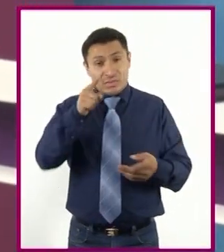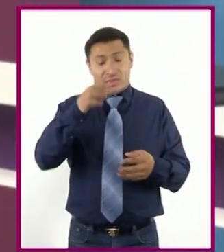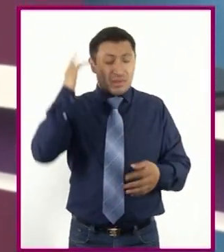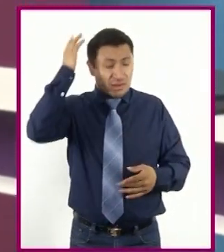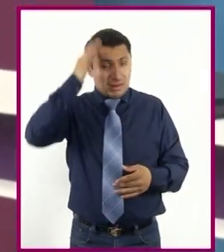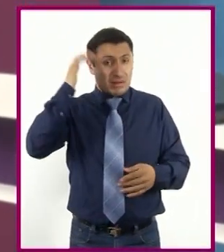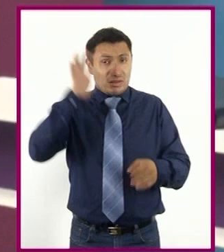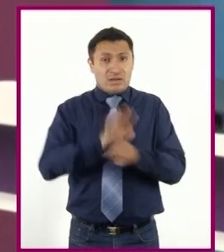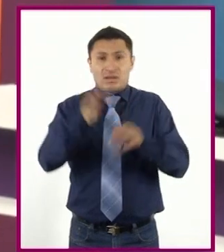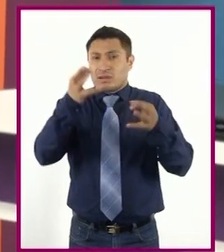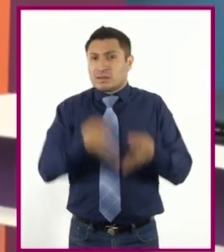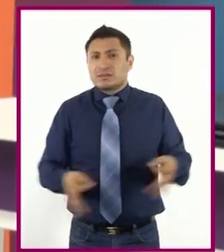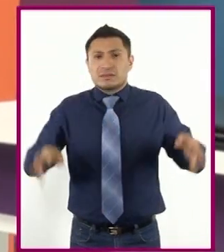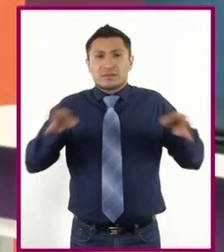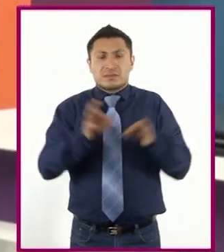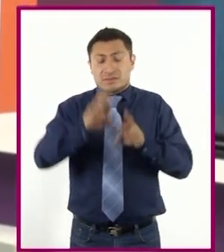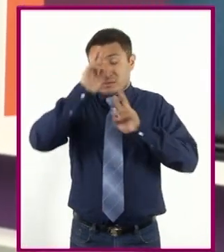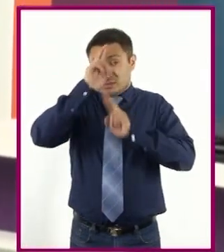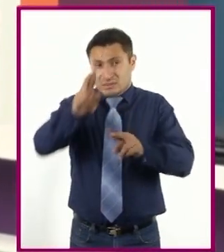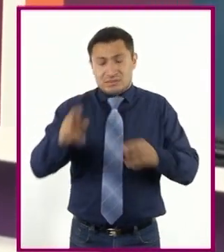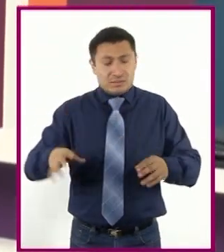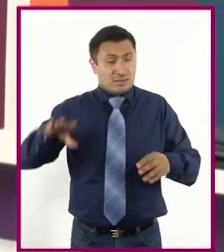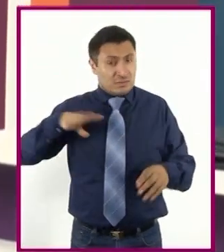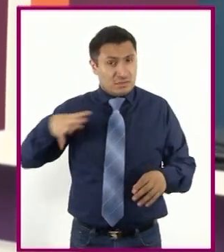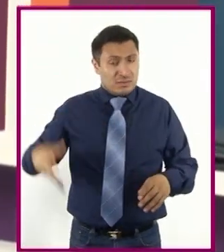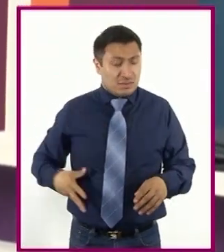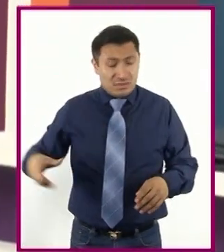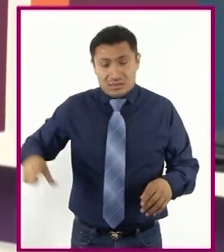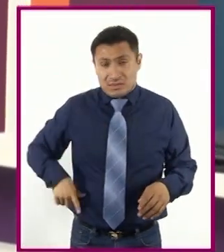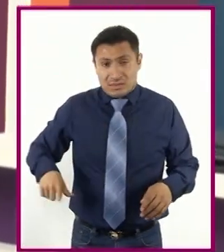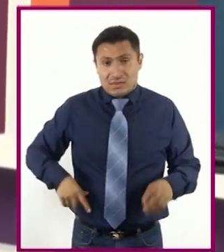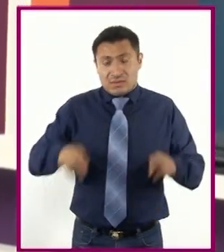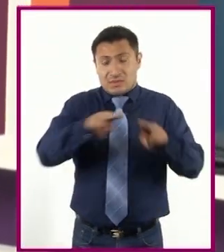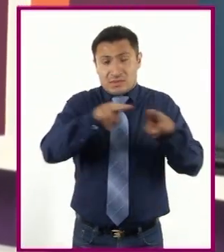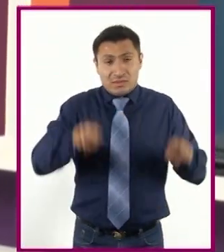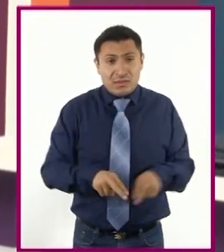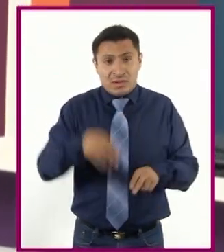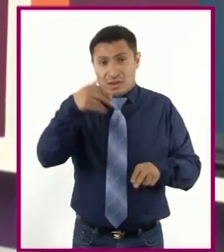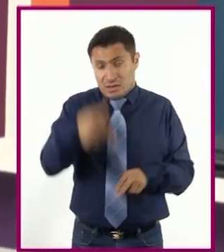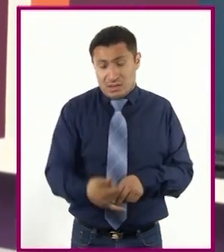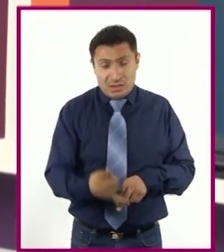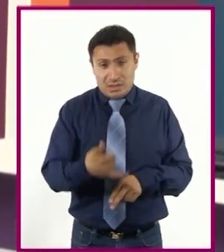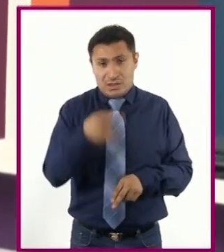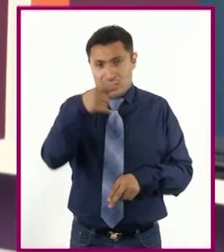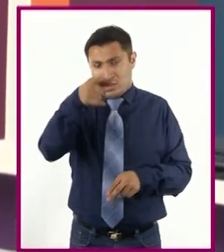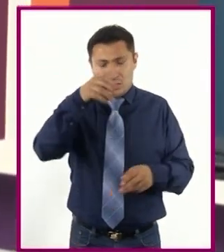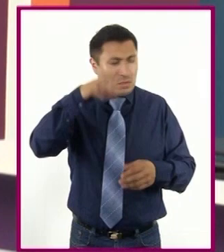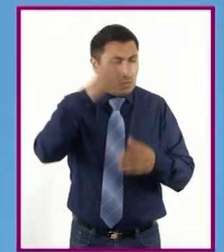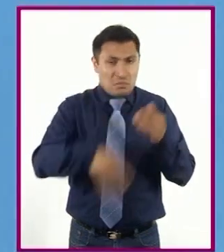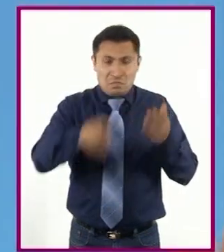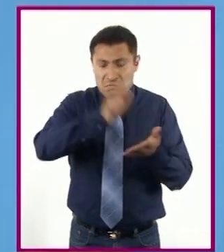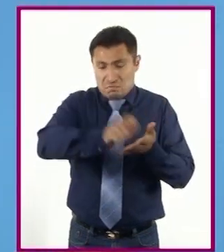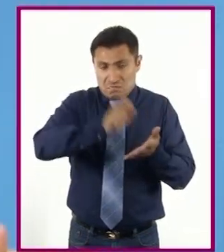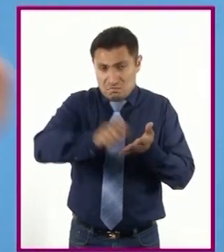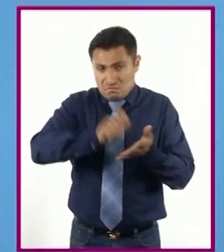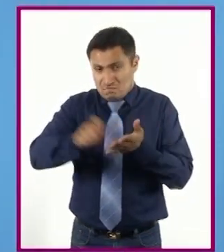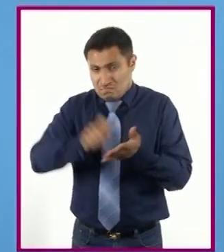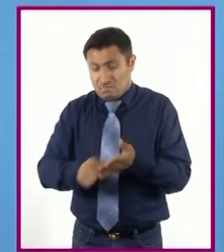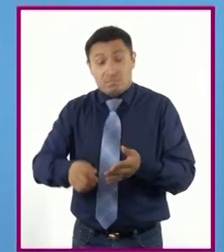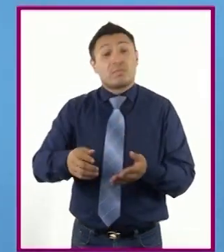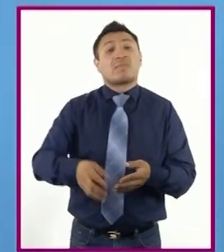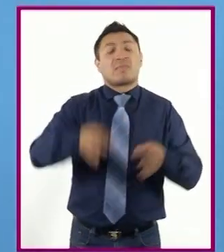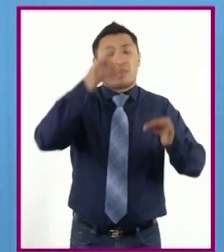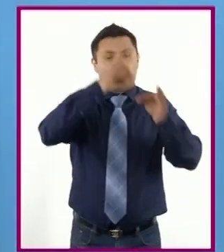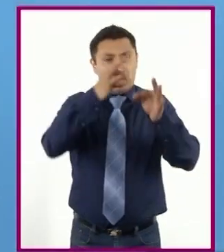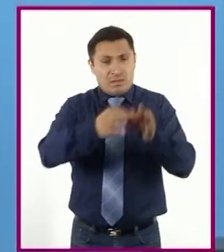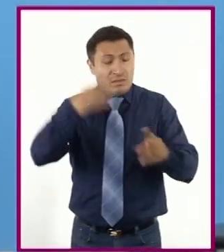reflexionen sobre la importancia del respeto a la soberanía de las naciones y anoten sus conclusiones. Para cumplir